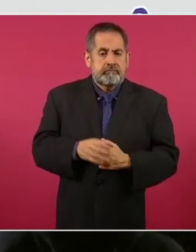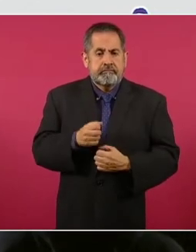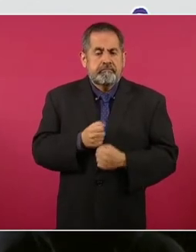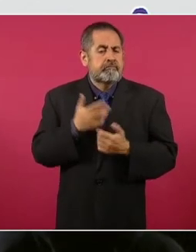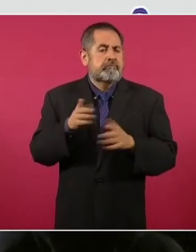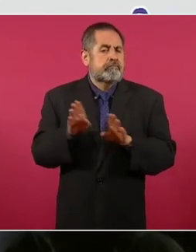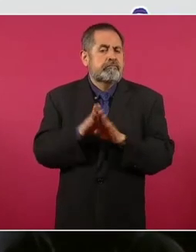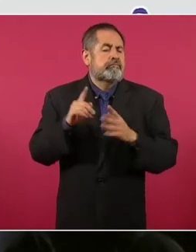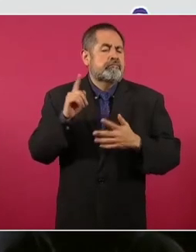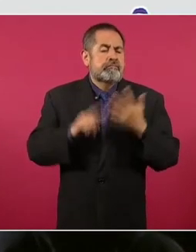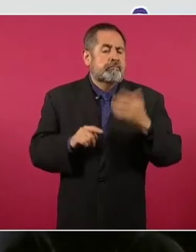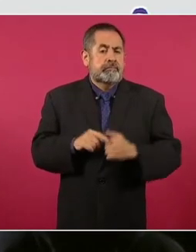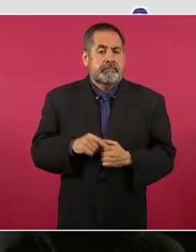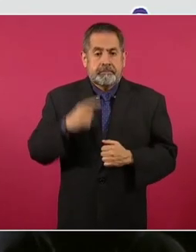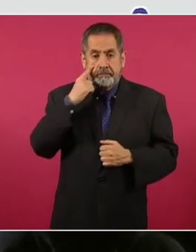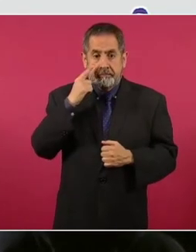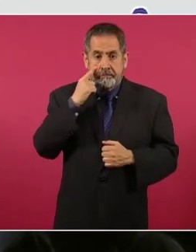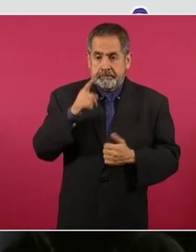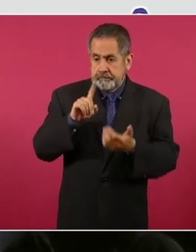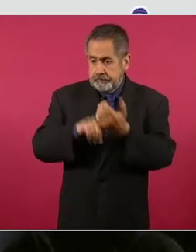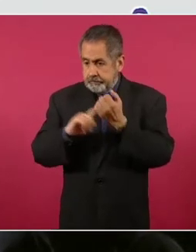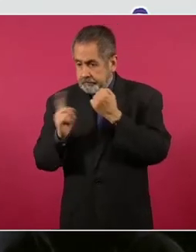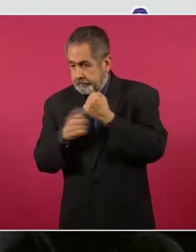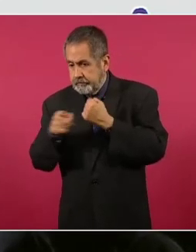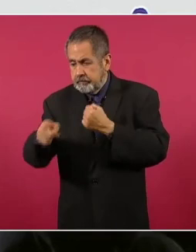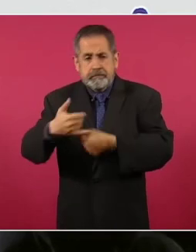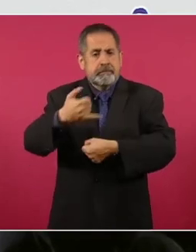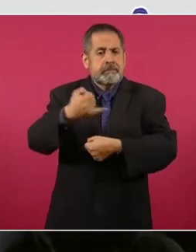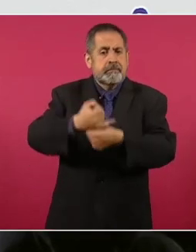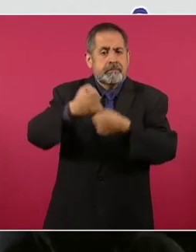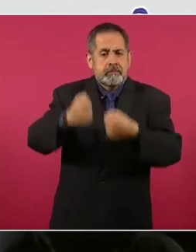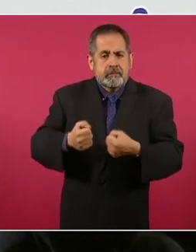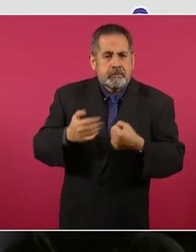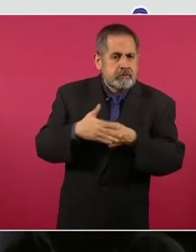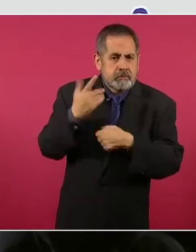qué? Primero, se están atendiendo las causas de la inseguridad. Hay